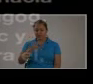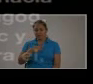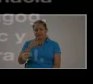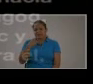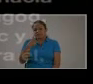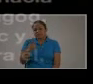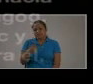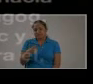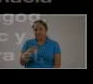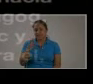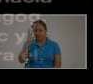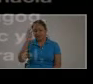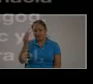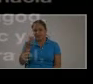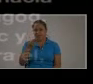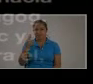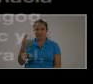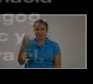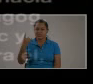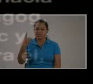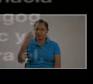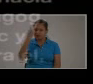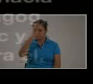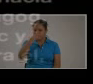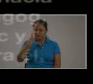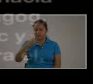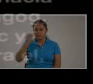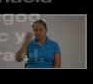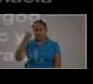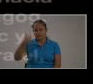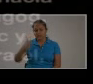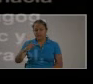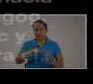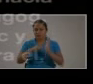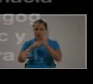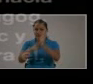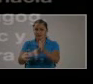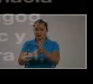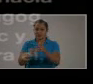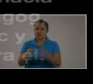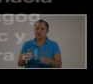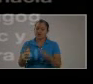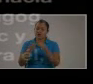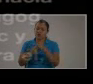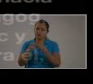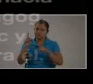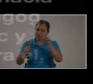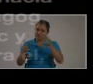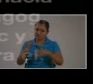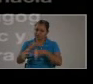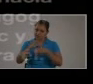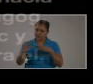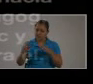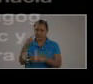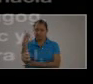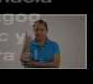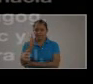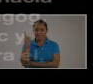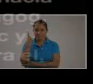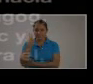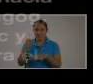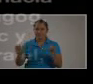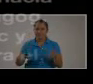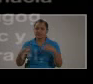Rusia, entonces sí es Rusia, ¿verdad? Ahorita se lo voy a explicar y se lo voy a mostrar con algunas cosas bien importantes. Entonces, es